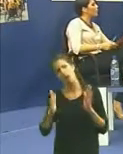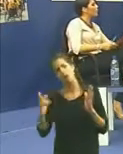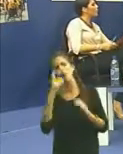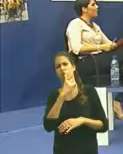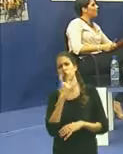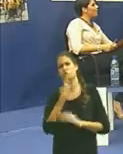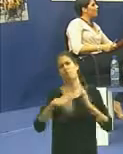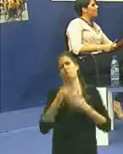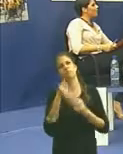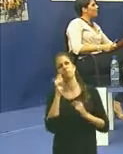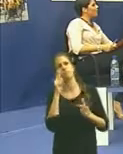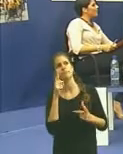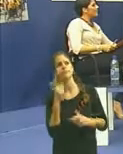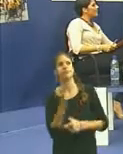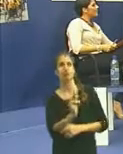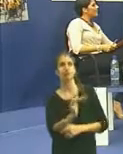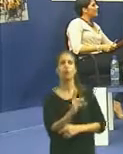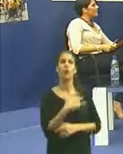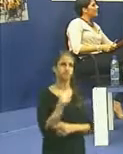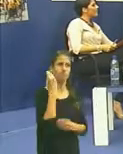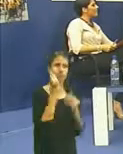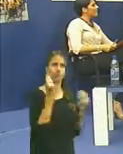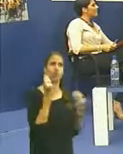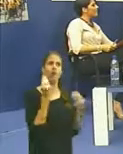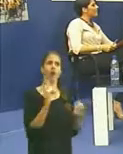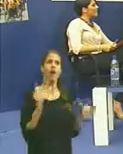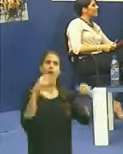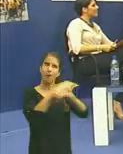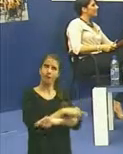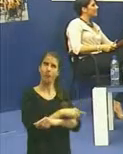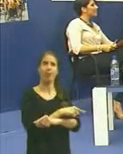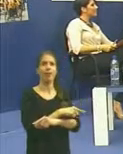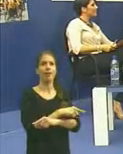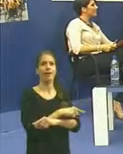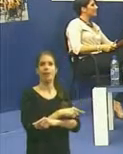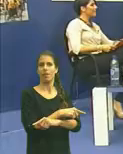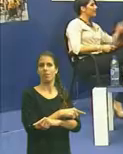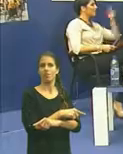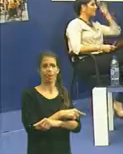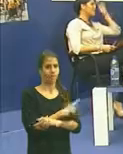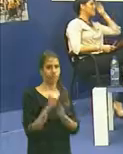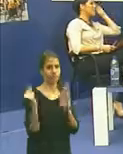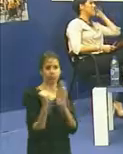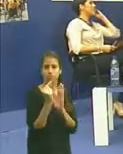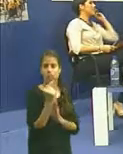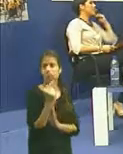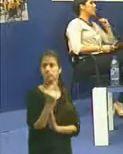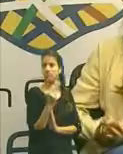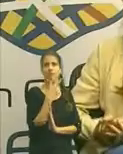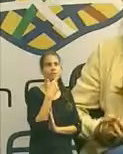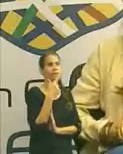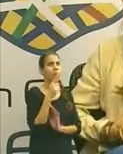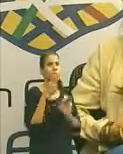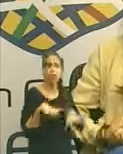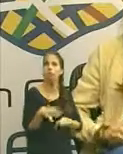largo? Yo creo que al revés, en espacios más cortos de tiempo se ve el beneficio que le ha supuesto